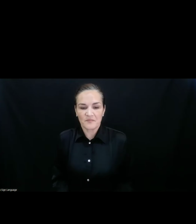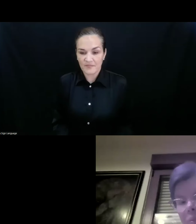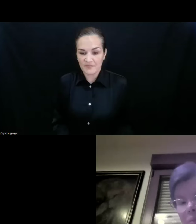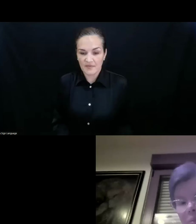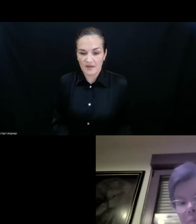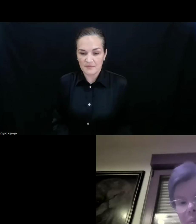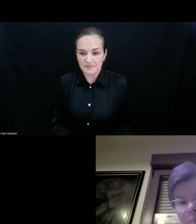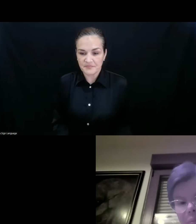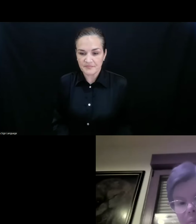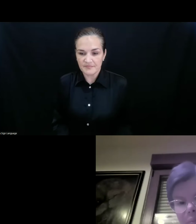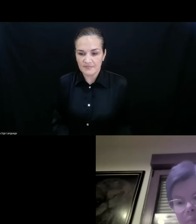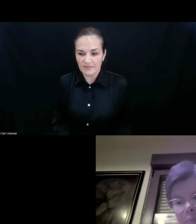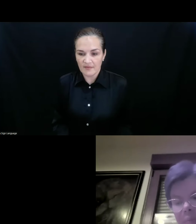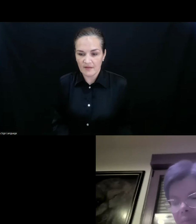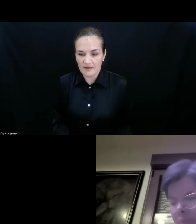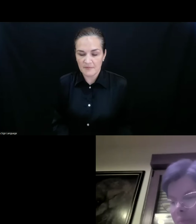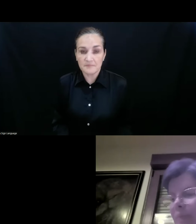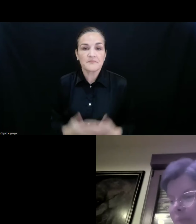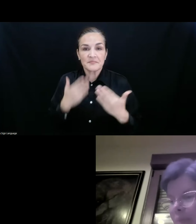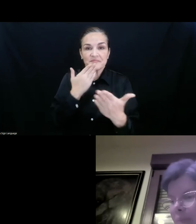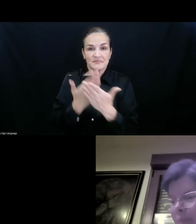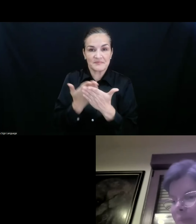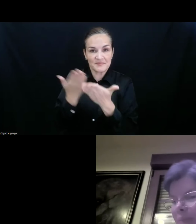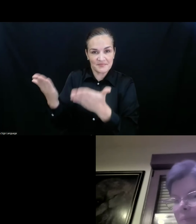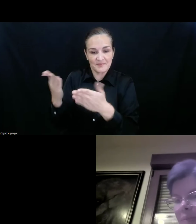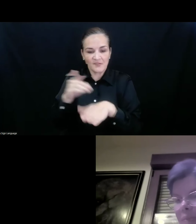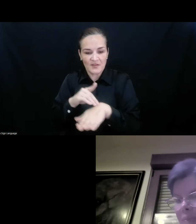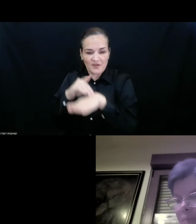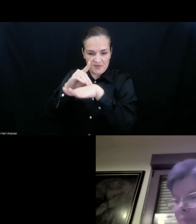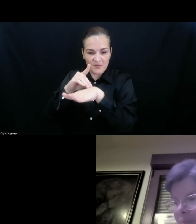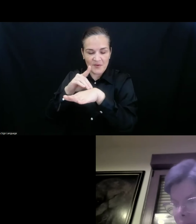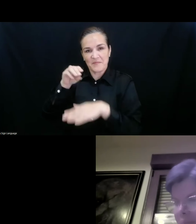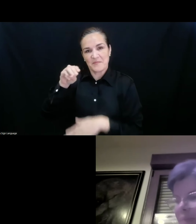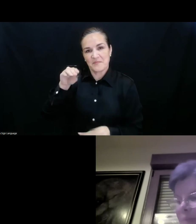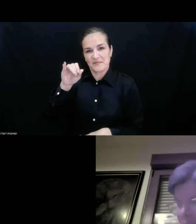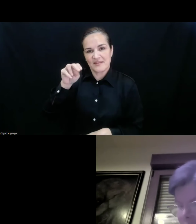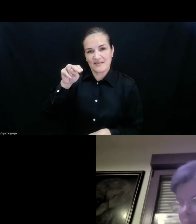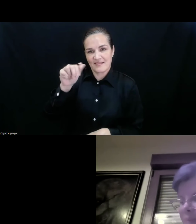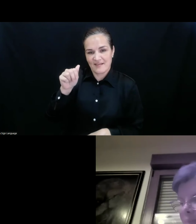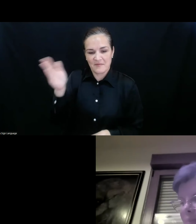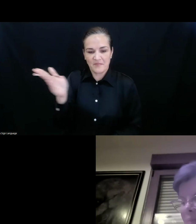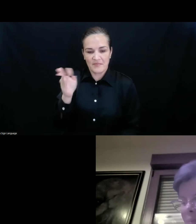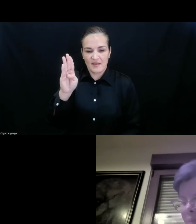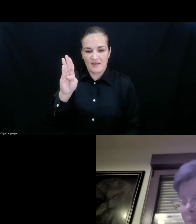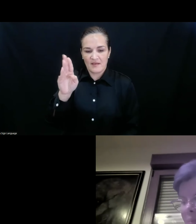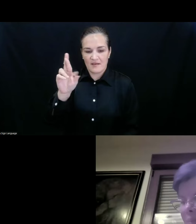Thank you. Thank you very much, doctora Brajovic. Muchísimas gracias por su intervención.